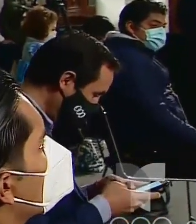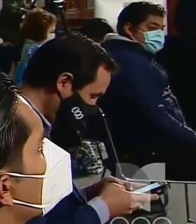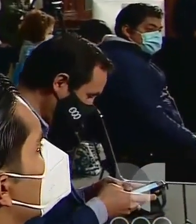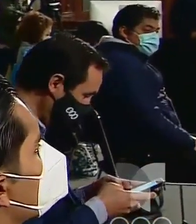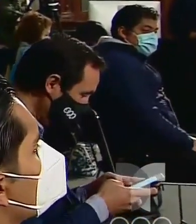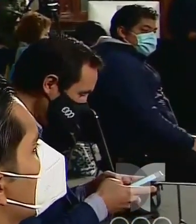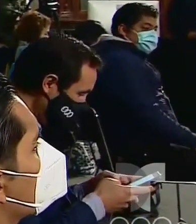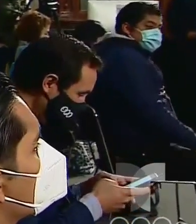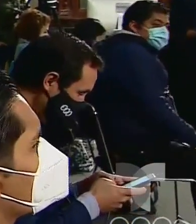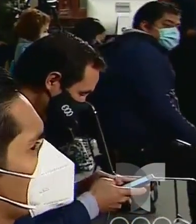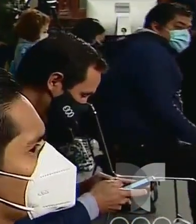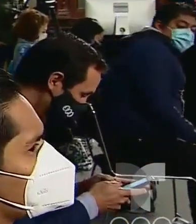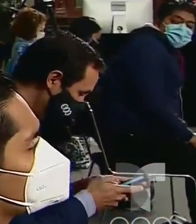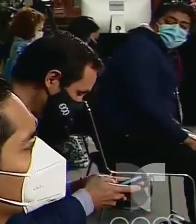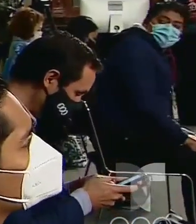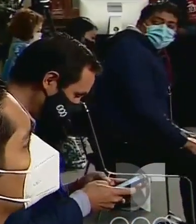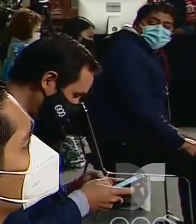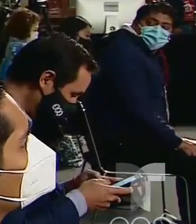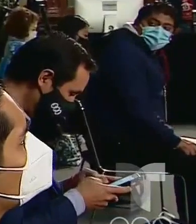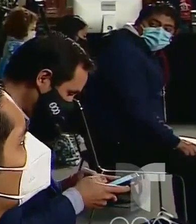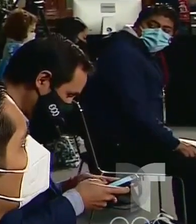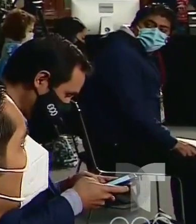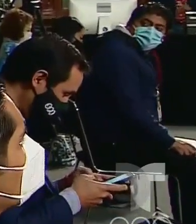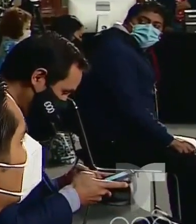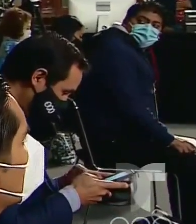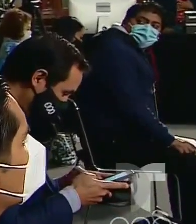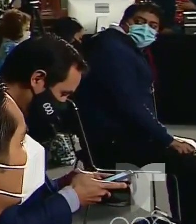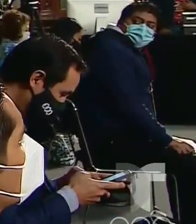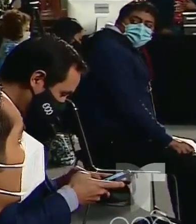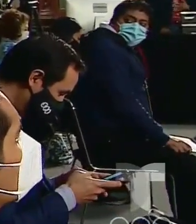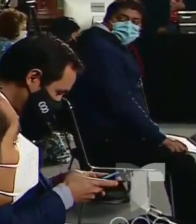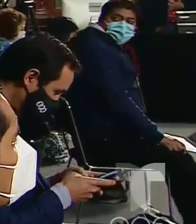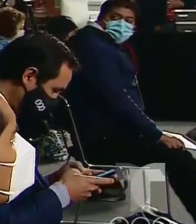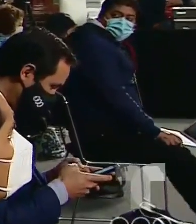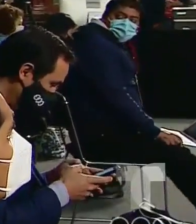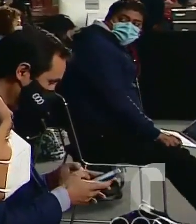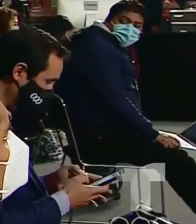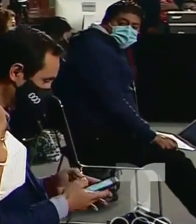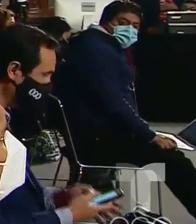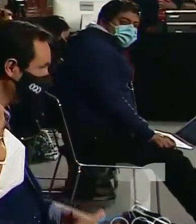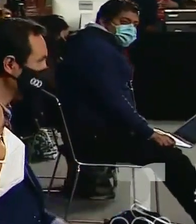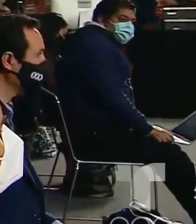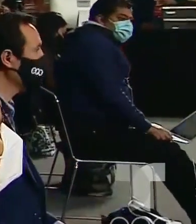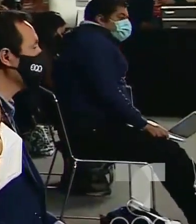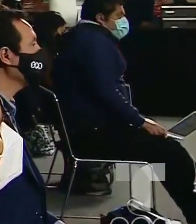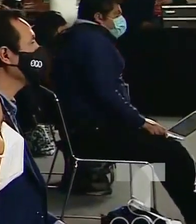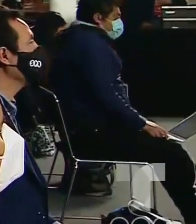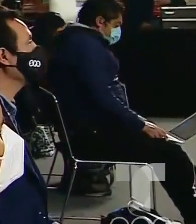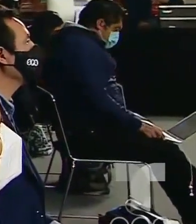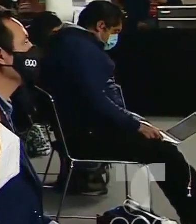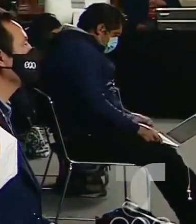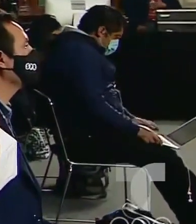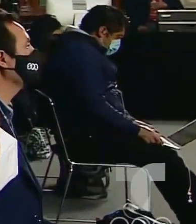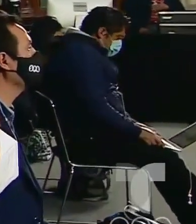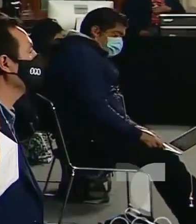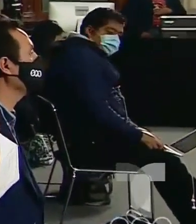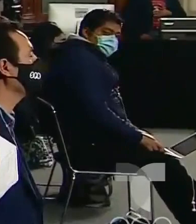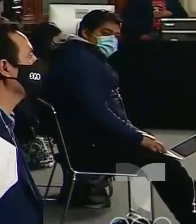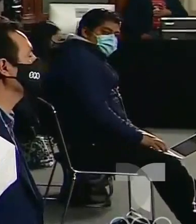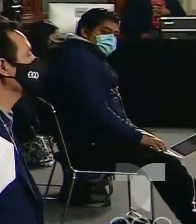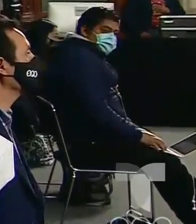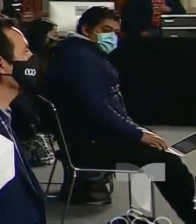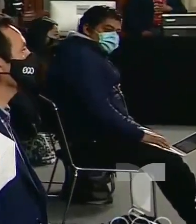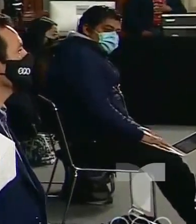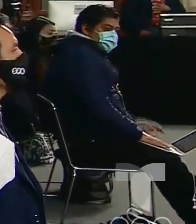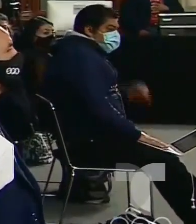tenido la oportunidad de asistir a la inauguración de esta sección aquí en la mañanera para exponer lo que usted dice que son las mentiras de la prensa, me gustaría saber exactamente